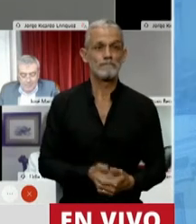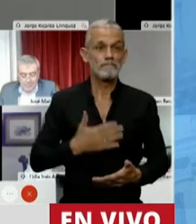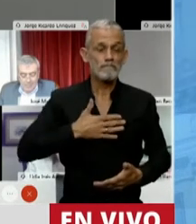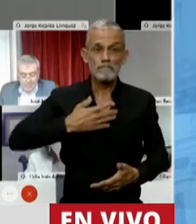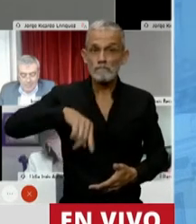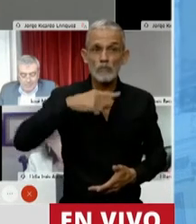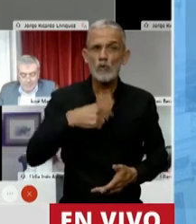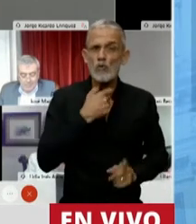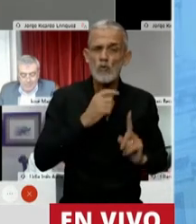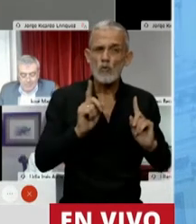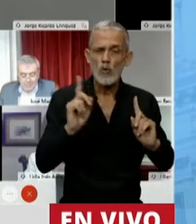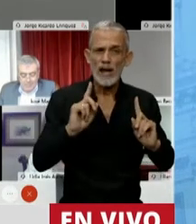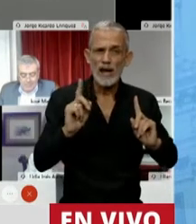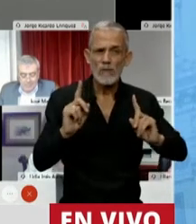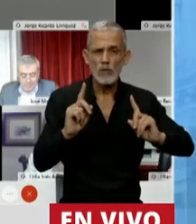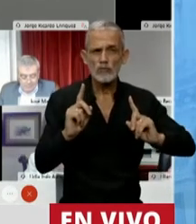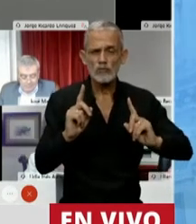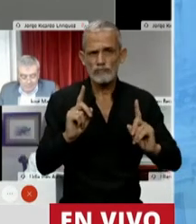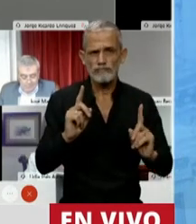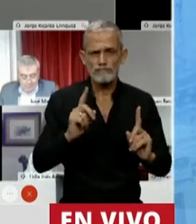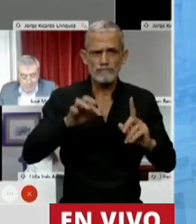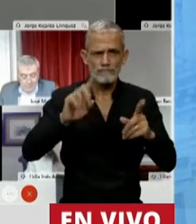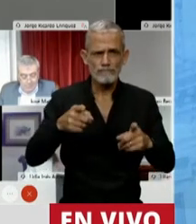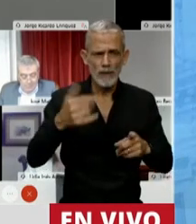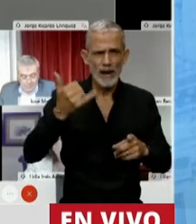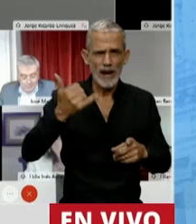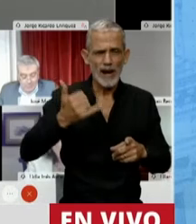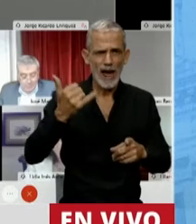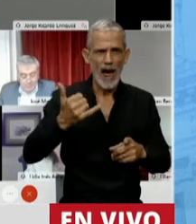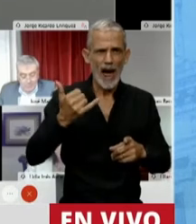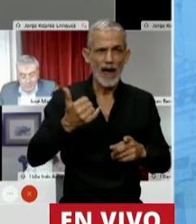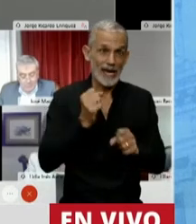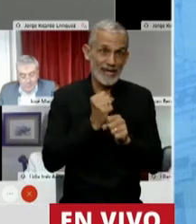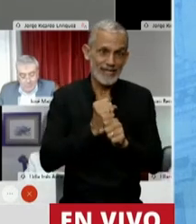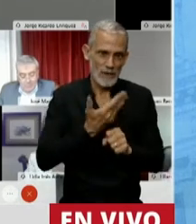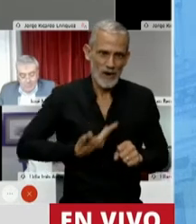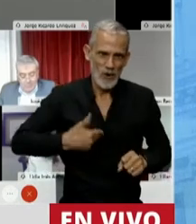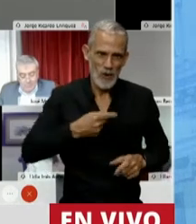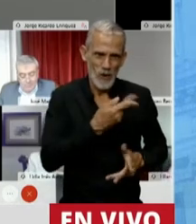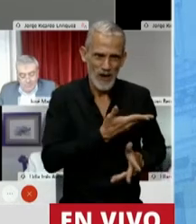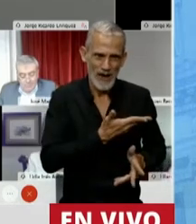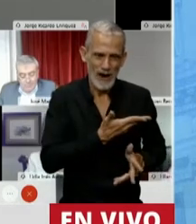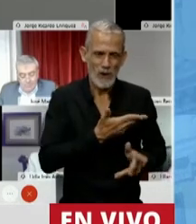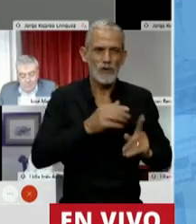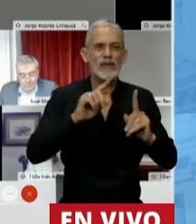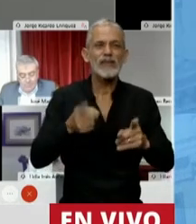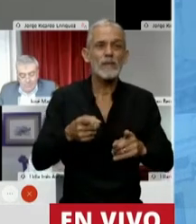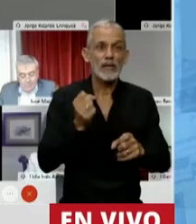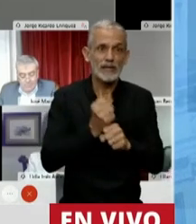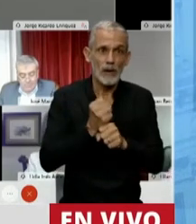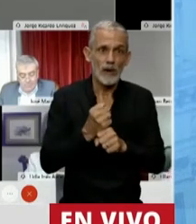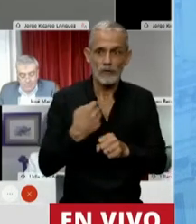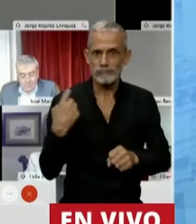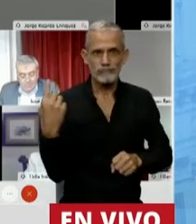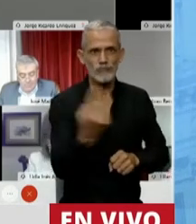Nosotros no quisiéramos, y lógicamente también va a ser tarea de este gobierno y tarea de toda